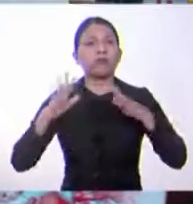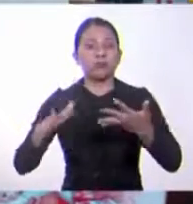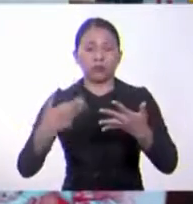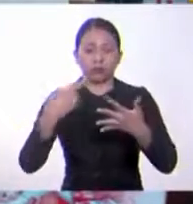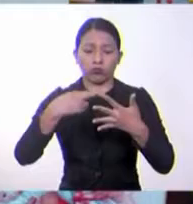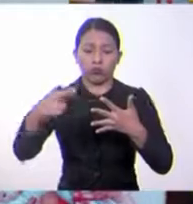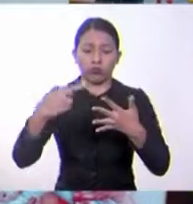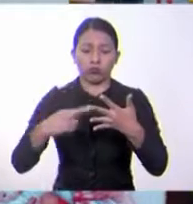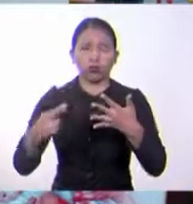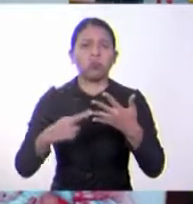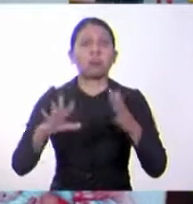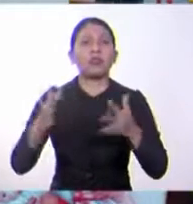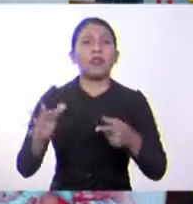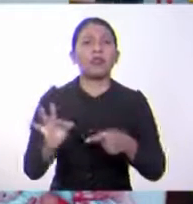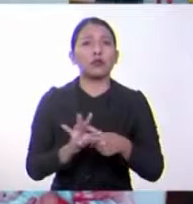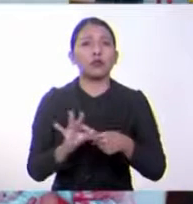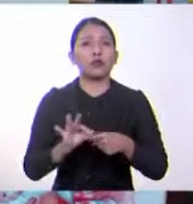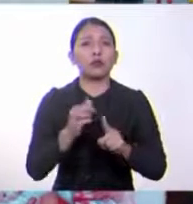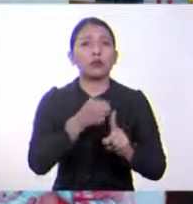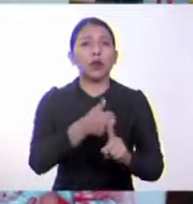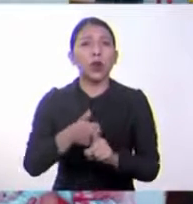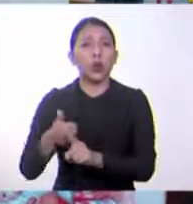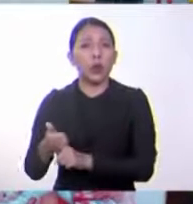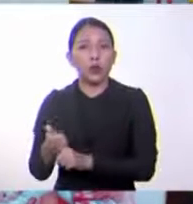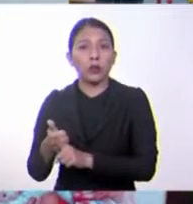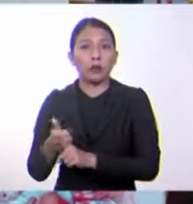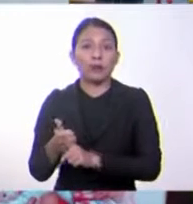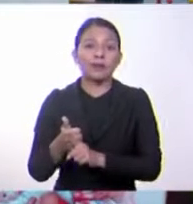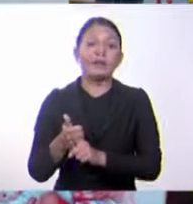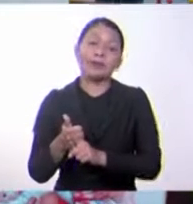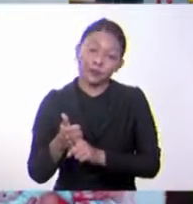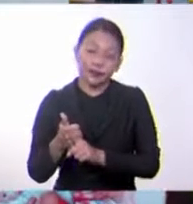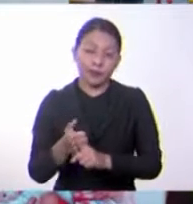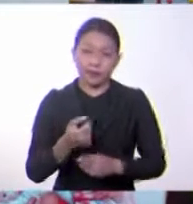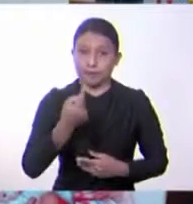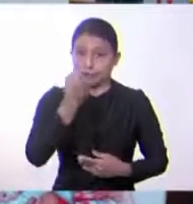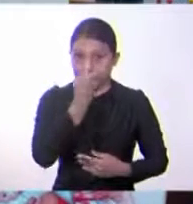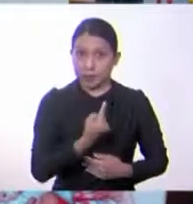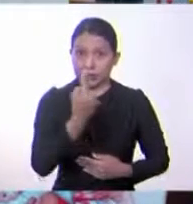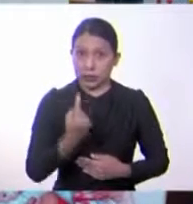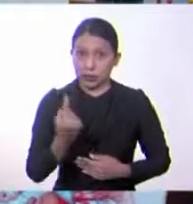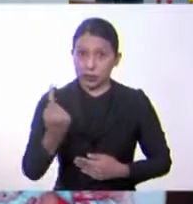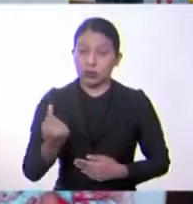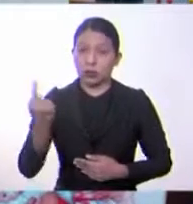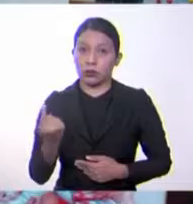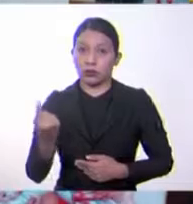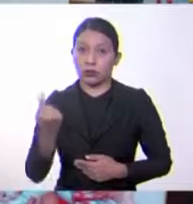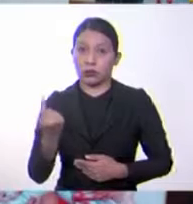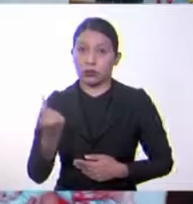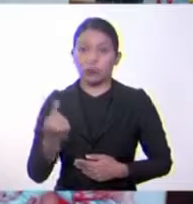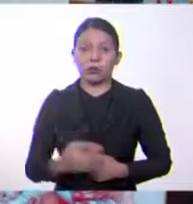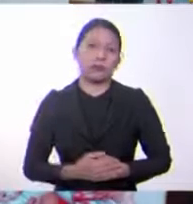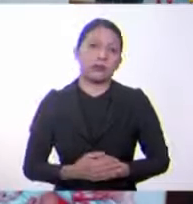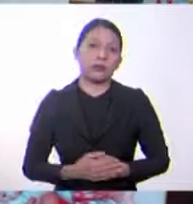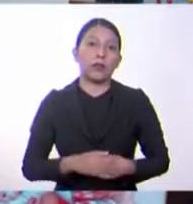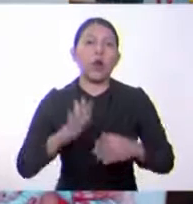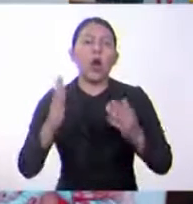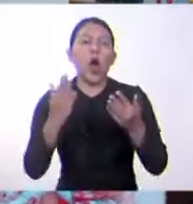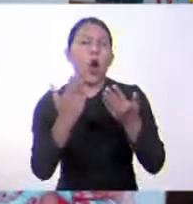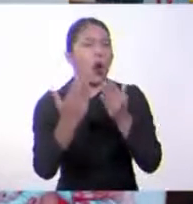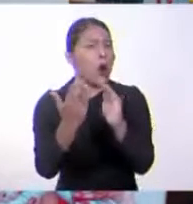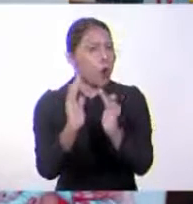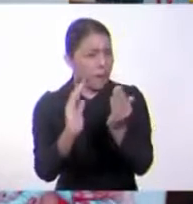es la función, sobre todo en seres humanos específicamente, y vamos a hacer una